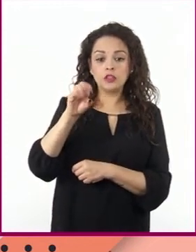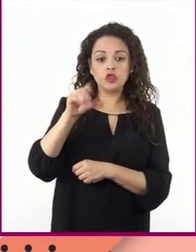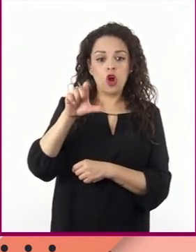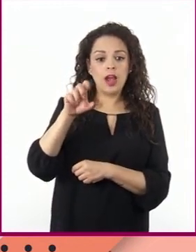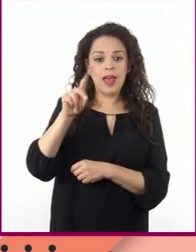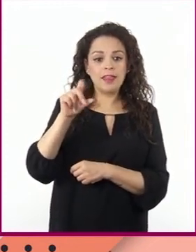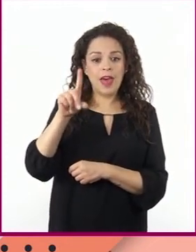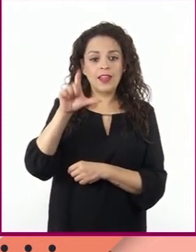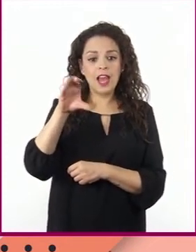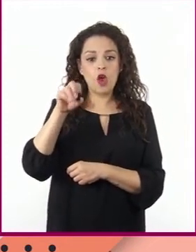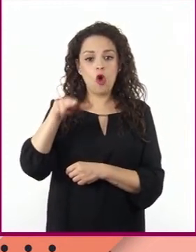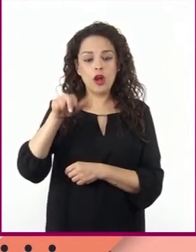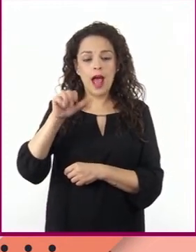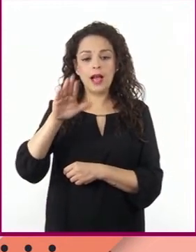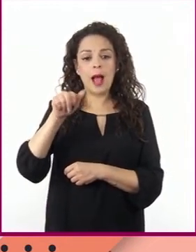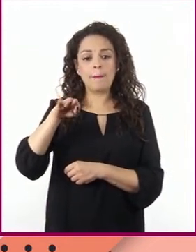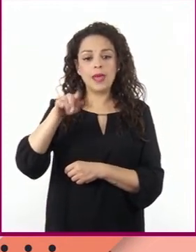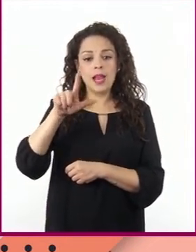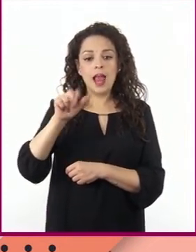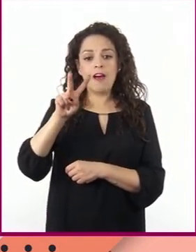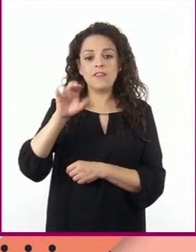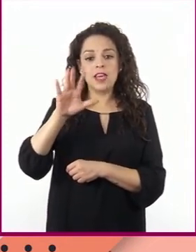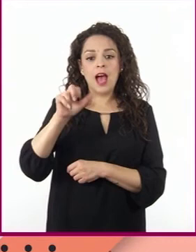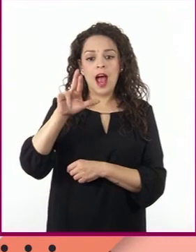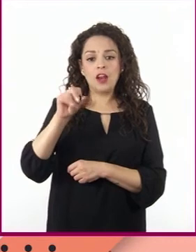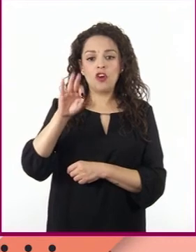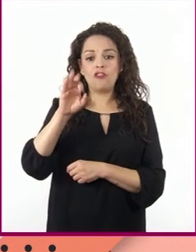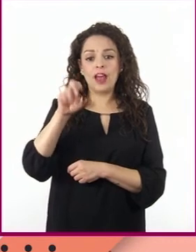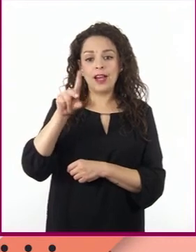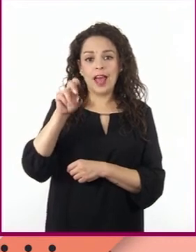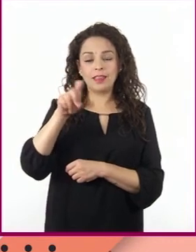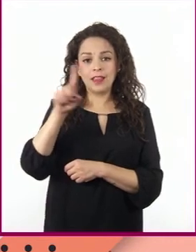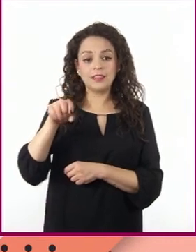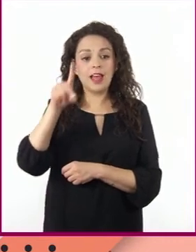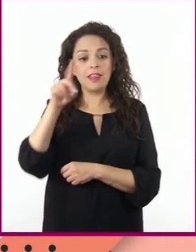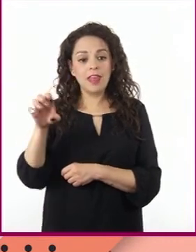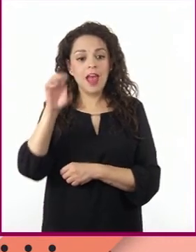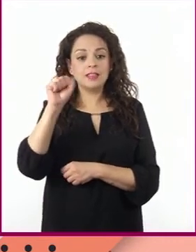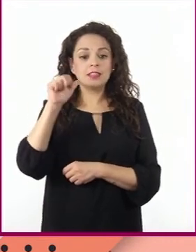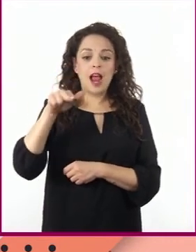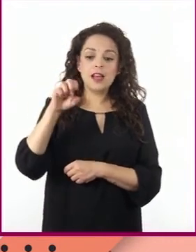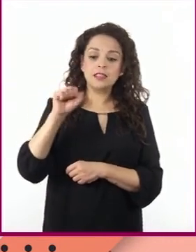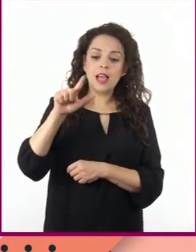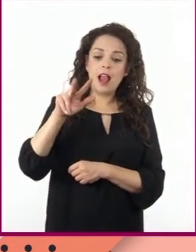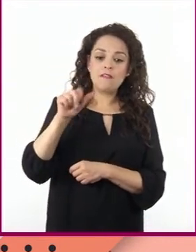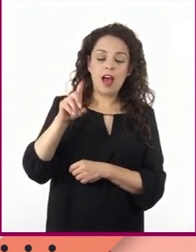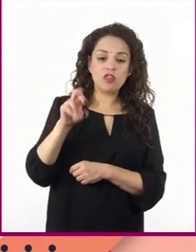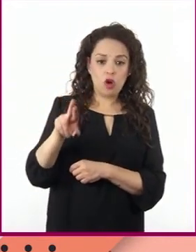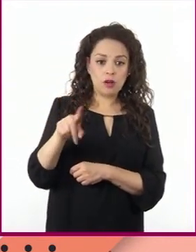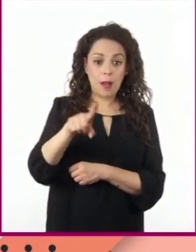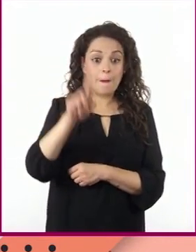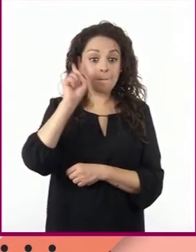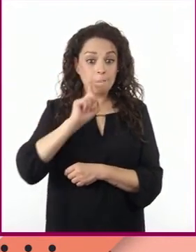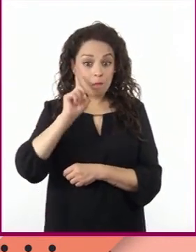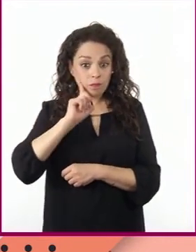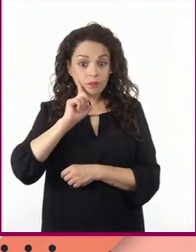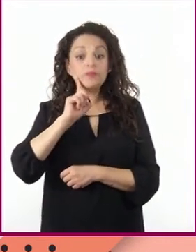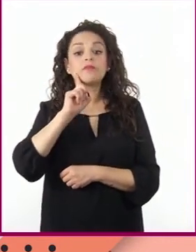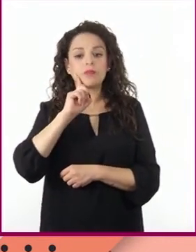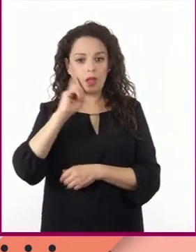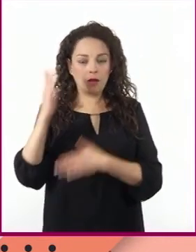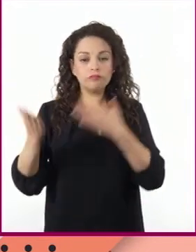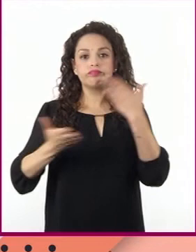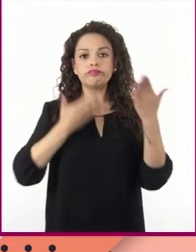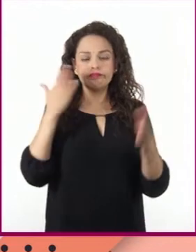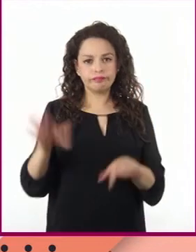Vicario Fernández de San Salvador. Mujer estudiada que desarrolló un enorme sentido crítico